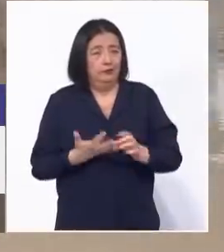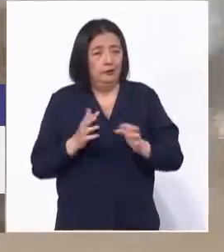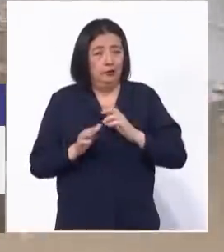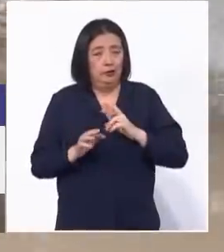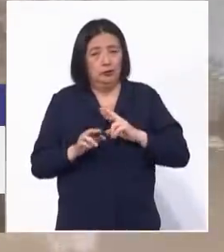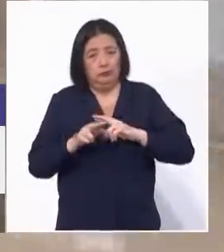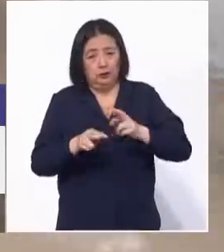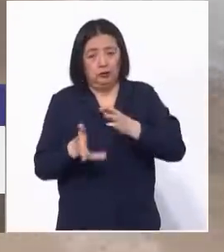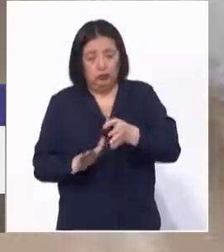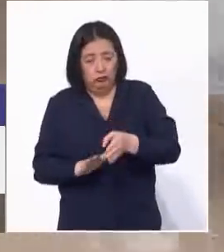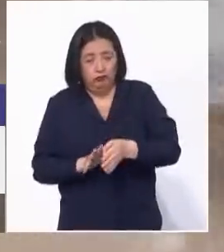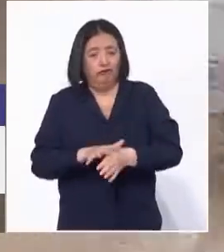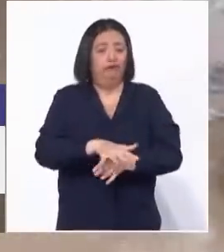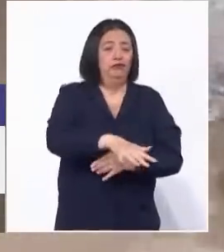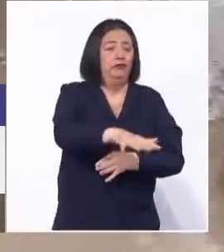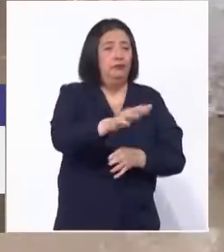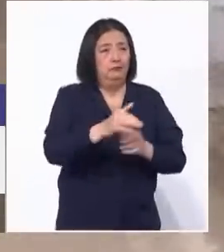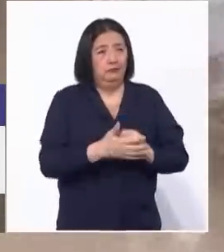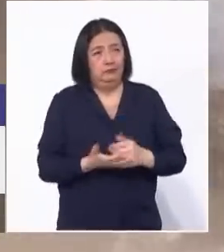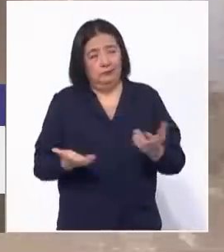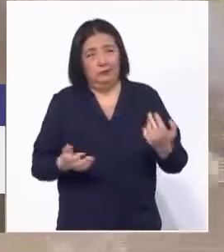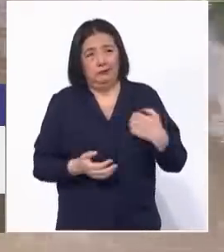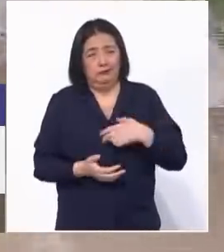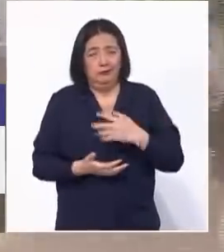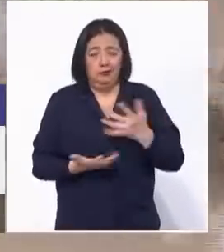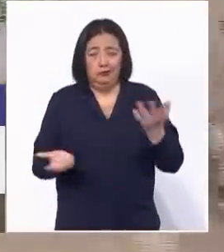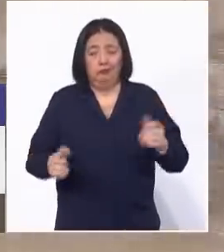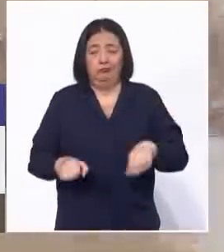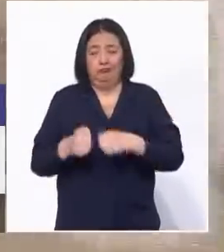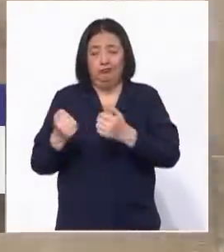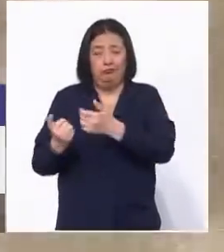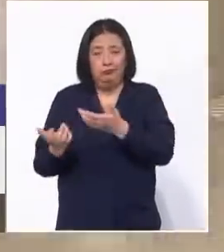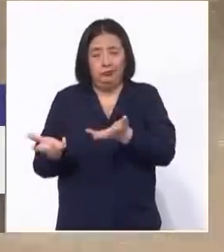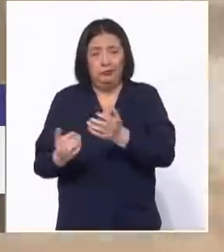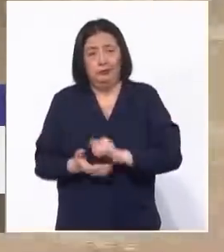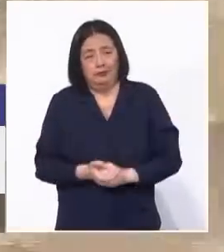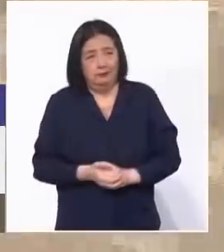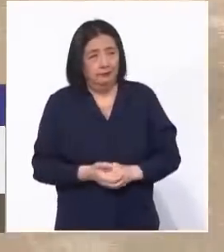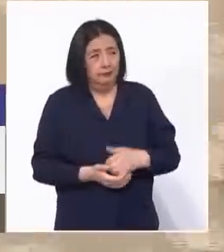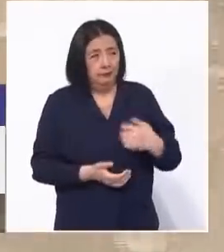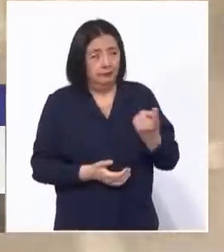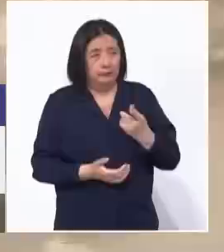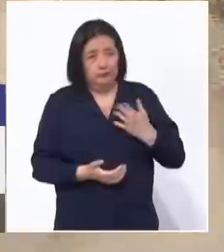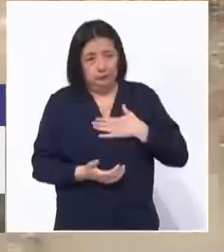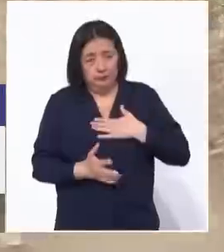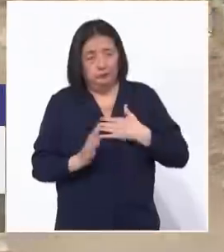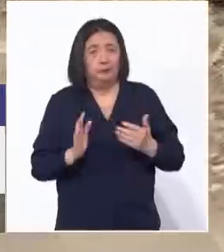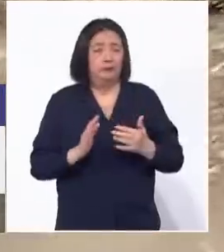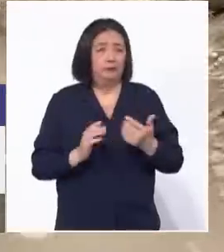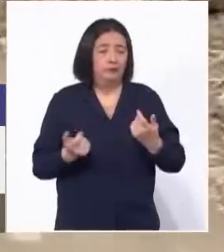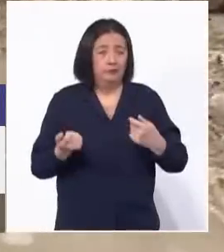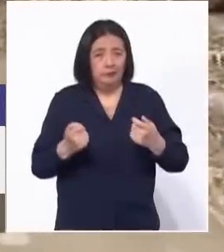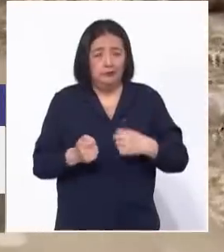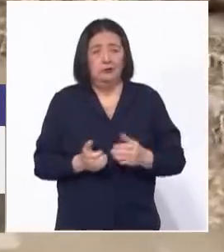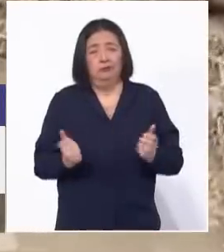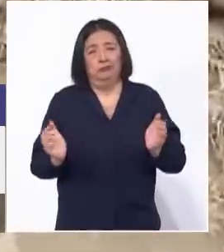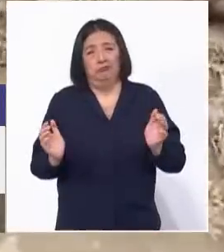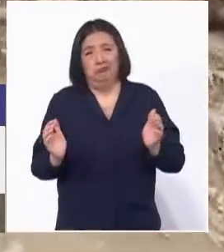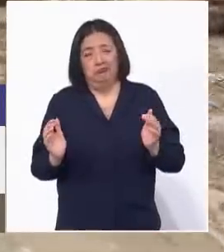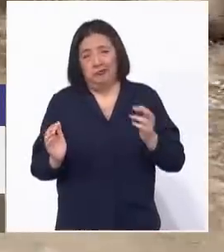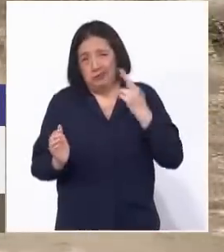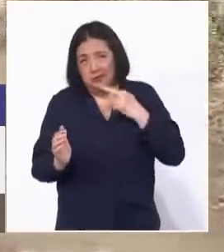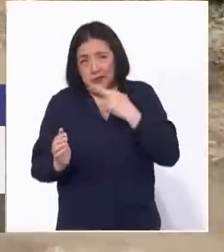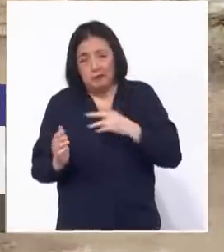y prácticamente estamos siendo nosotros damnificados y dañados por esto. No solamente mi negocio, ¿no?, que es un pequeño restaurante que